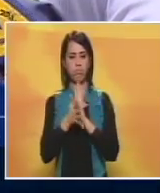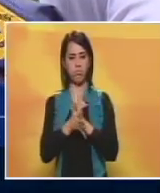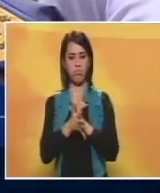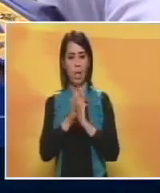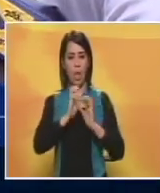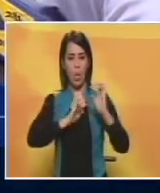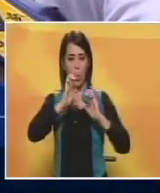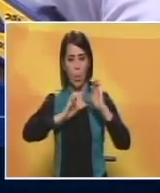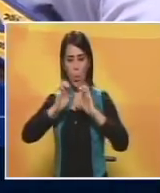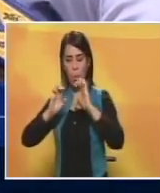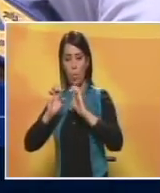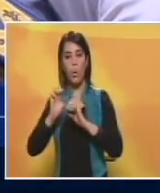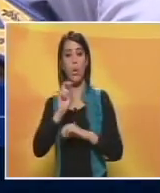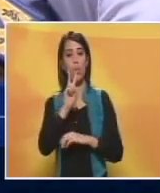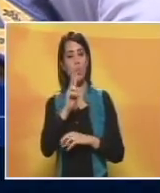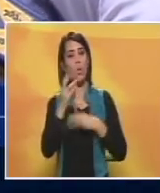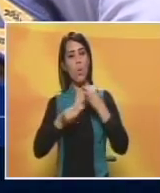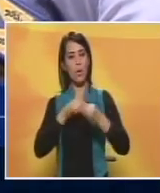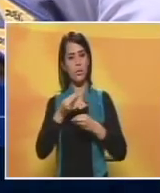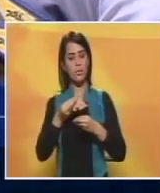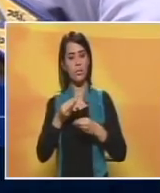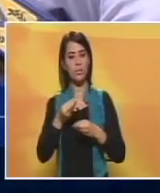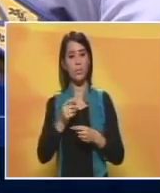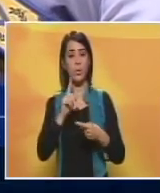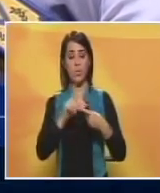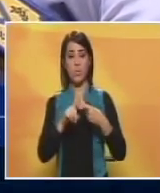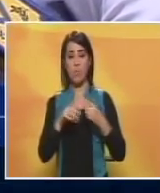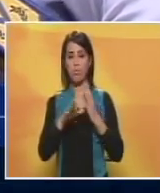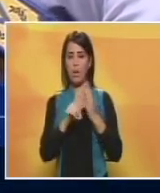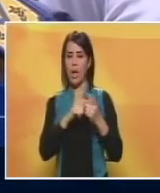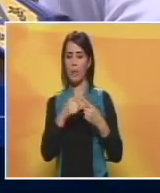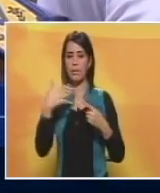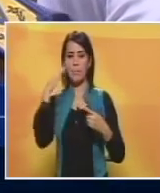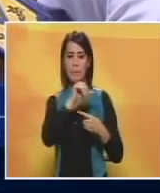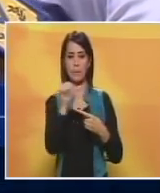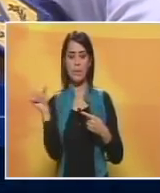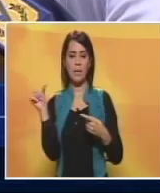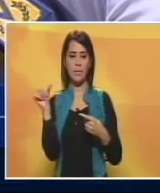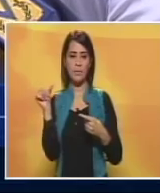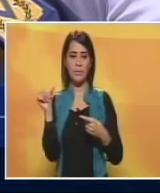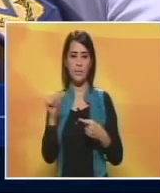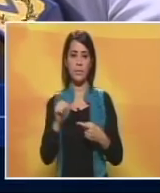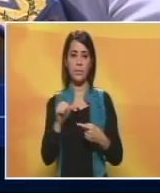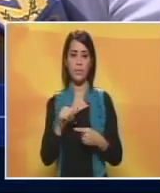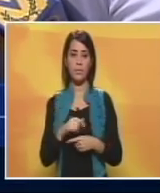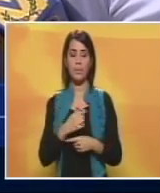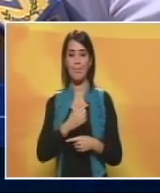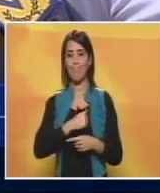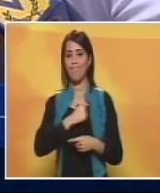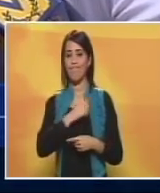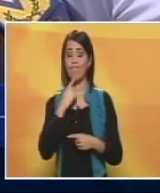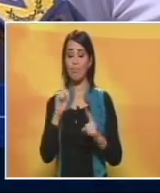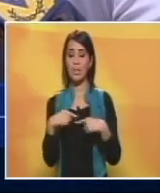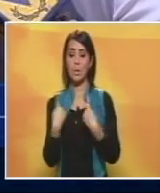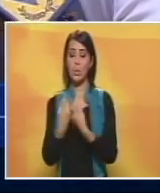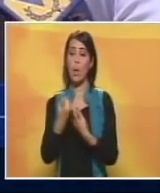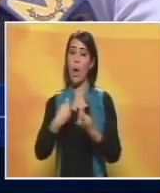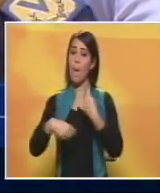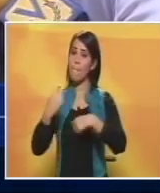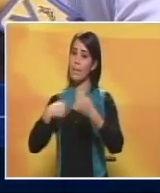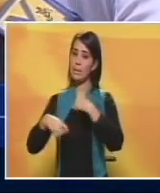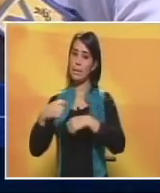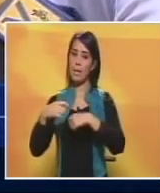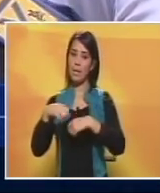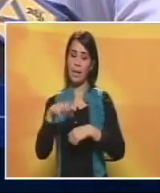evaluación que hemos hecho tenemos 2 hechos. Un hurto que se realizó la semana pasada lamentablemente en un establecimiento comercial en